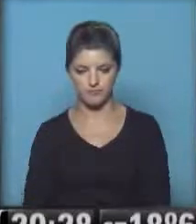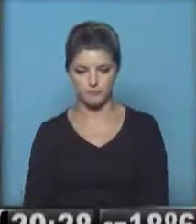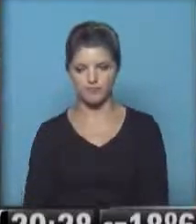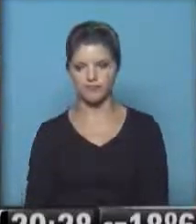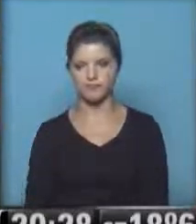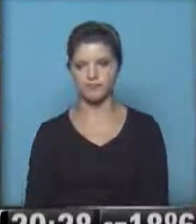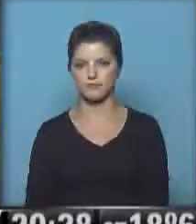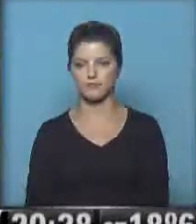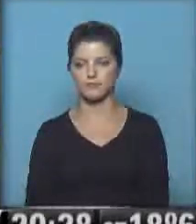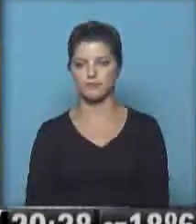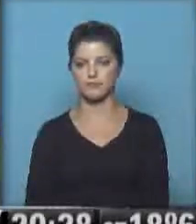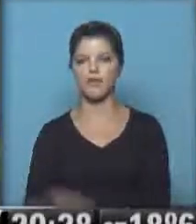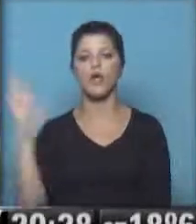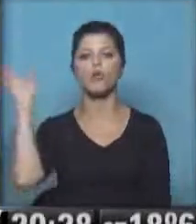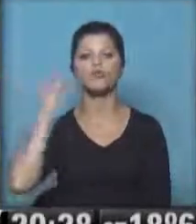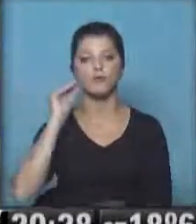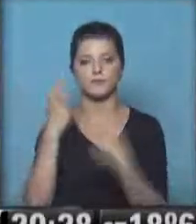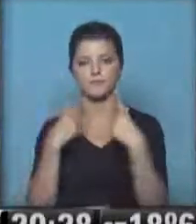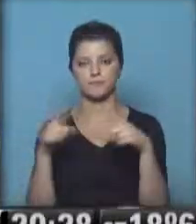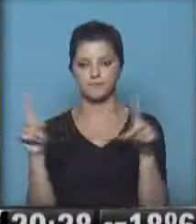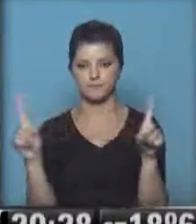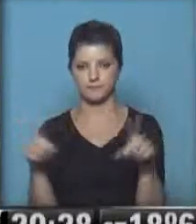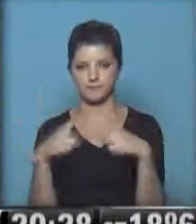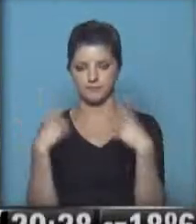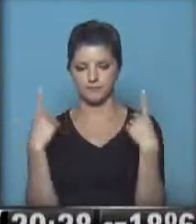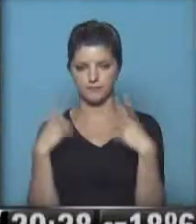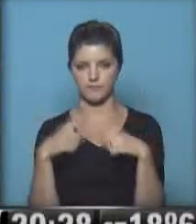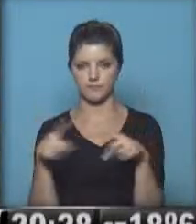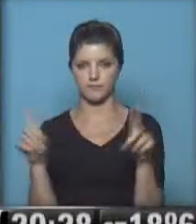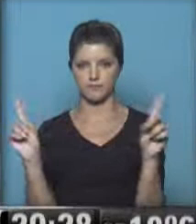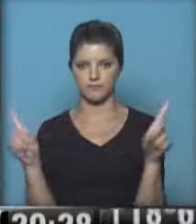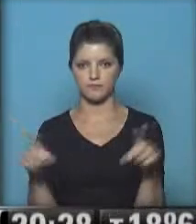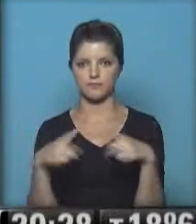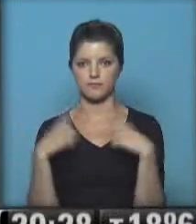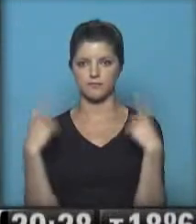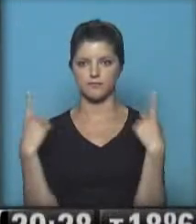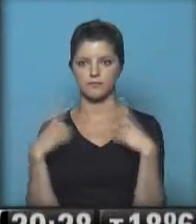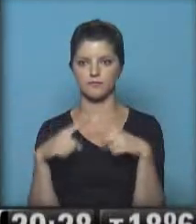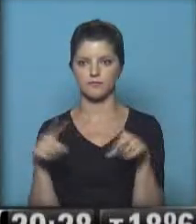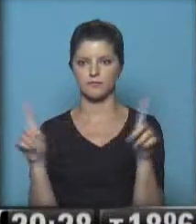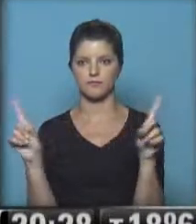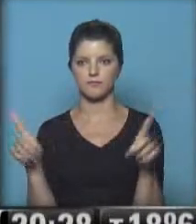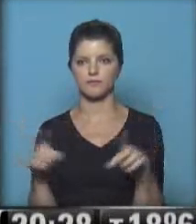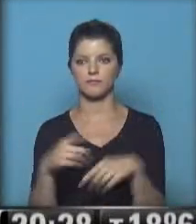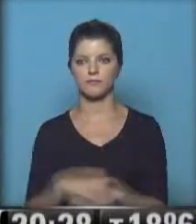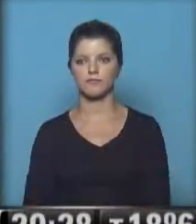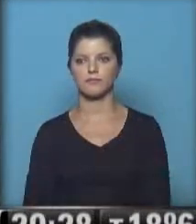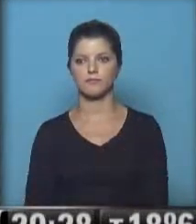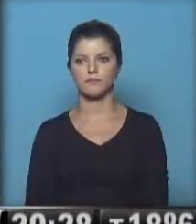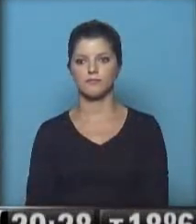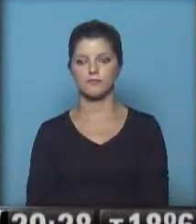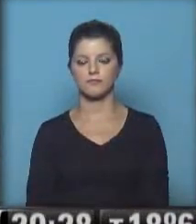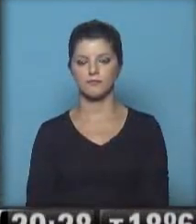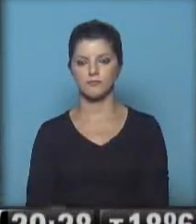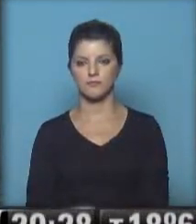Malandros asoleados como lagartijas. Si no te vendemos droga, te vendemos baratijas. Te dejamos en veritas. Todo según el barrio, pero hay chicos pa'